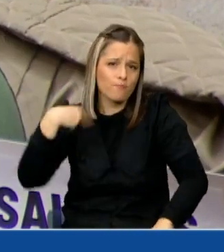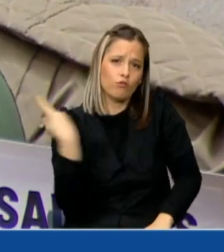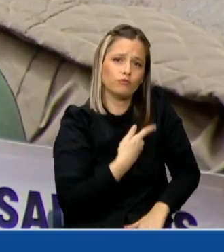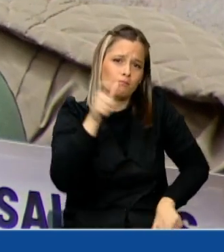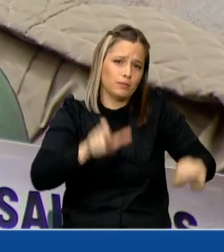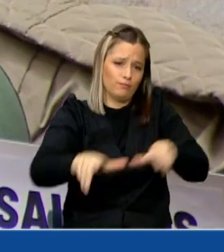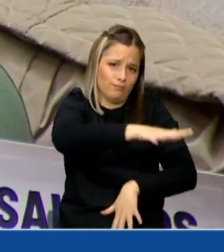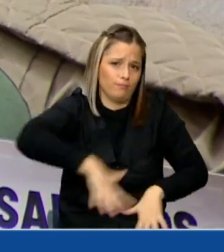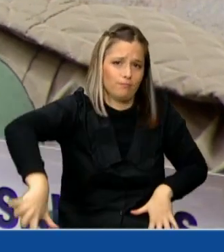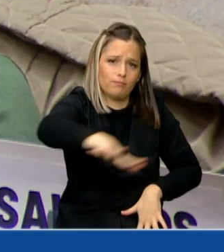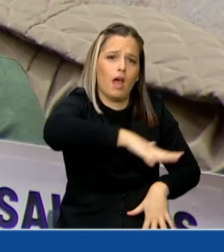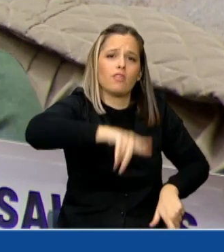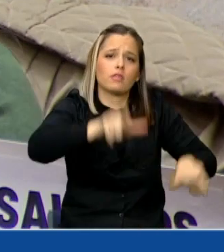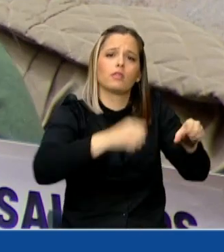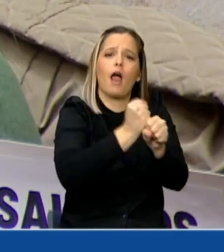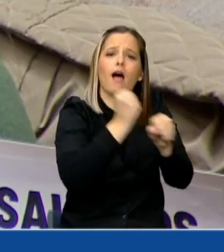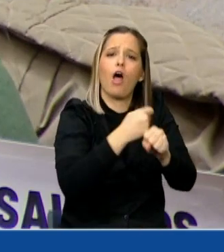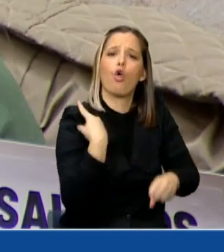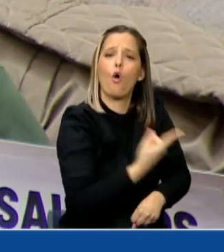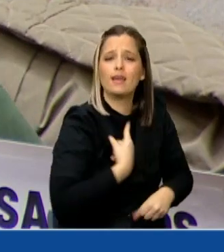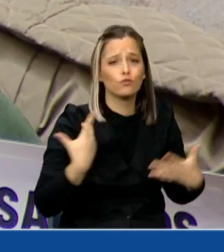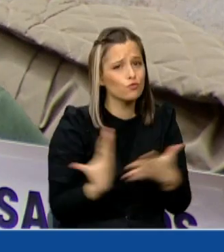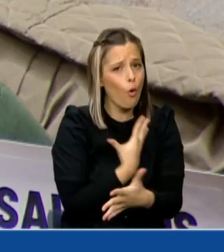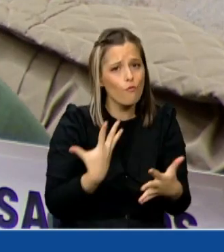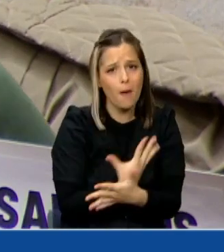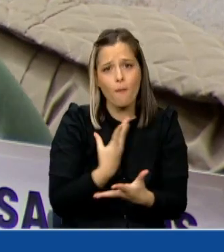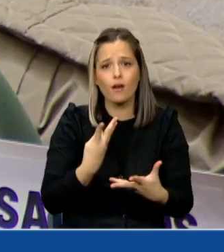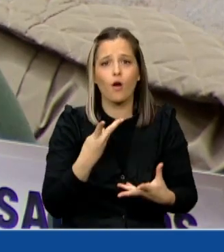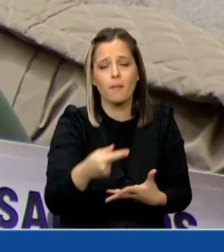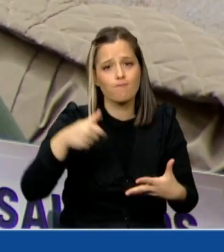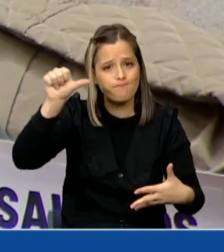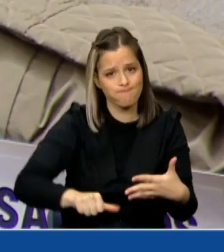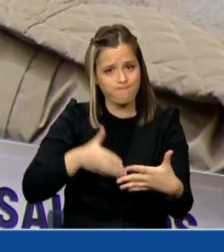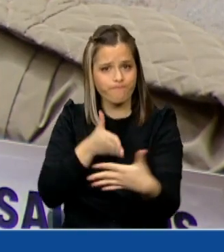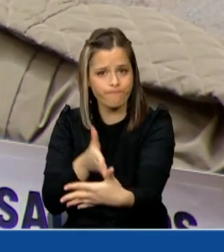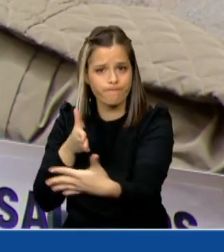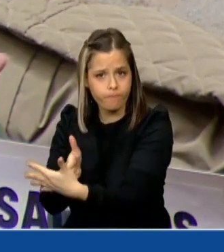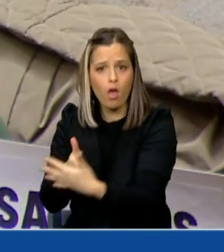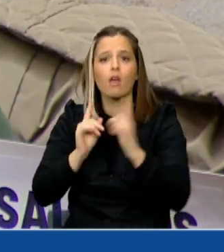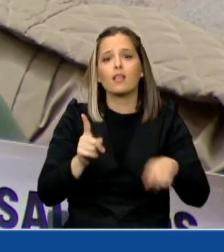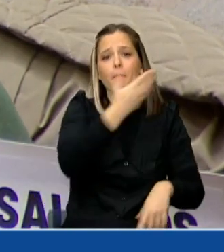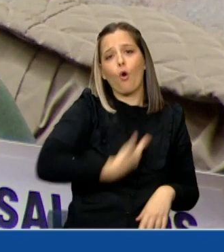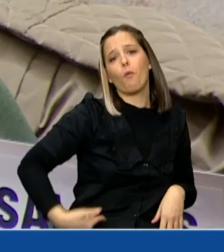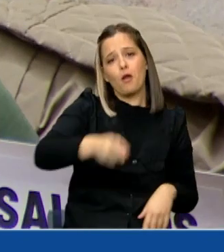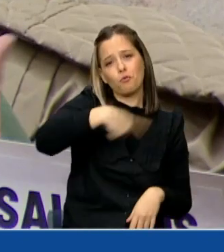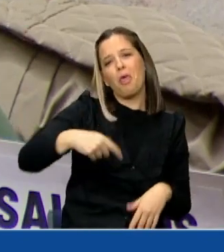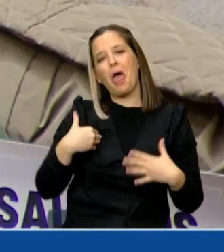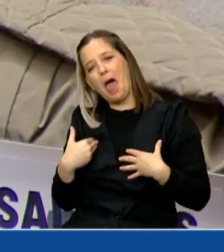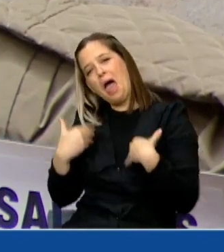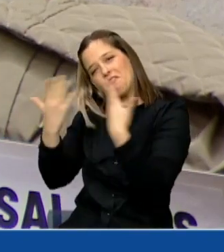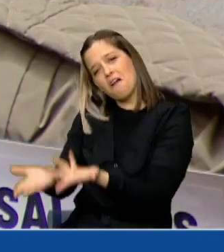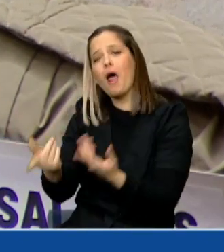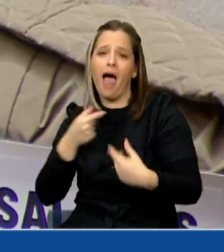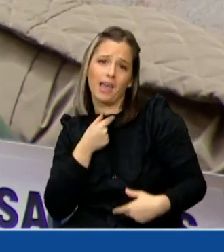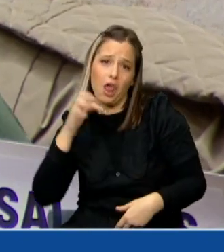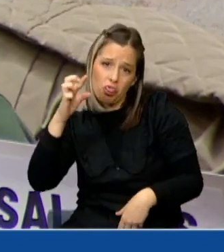mayoría de la población trabajadora, y no solo que están pasivos, les conceden todo tipo de cosas, por ejemplo, el dólar soja 1,